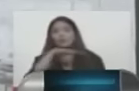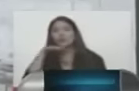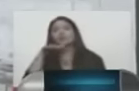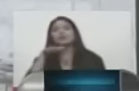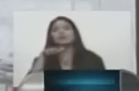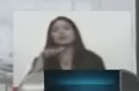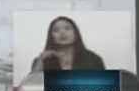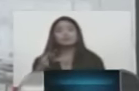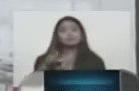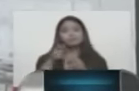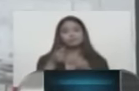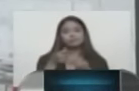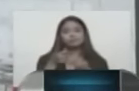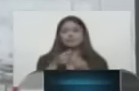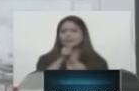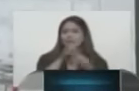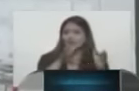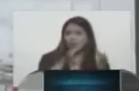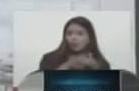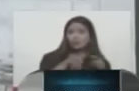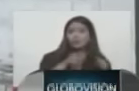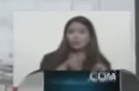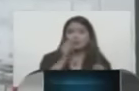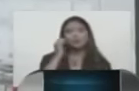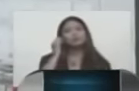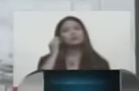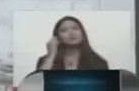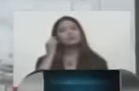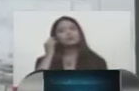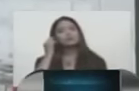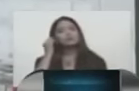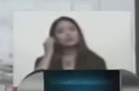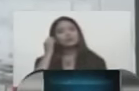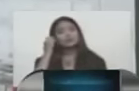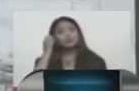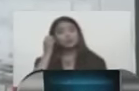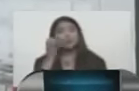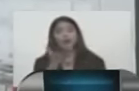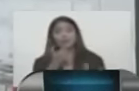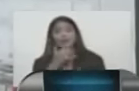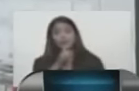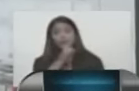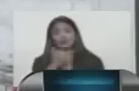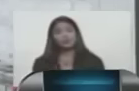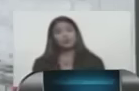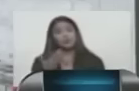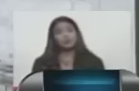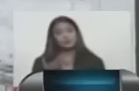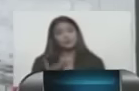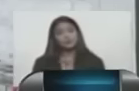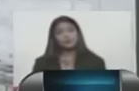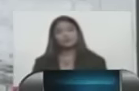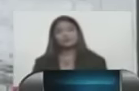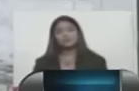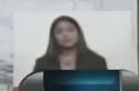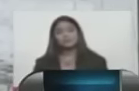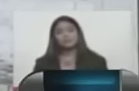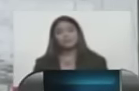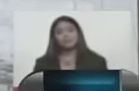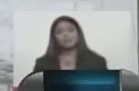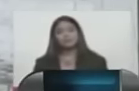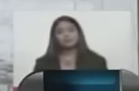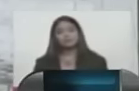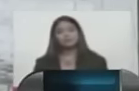con ello. Esta mafia ha dado aportes importantes a la investigación en sus declaraciones y han